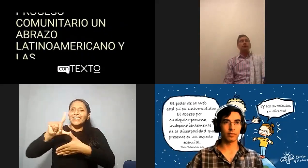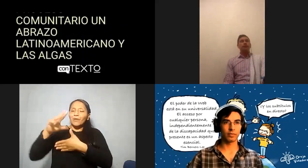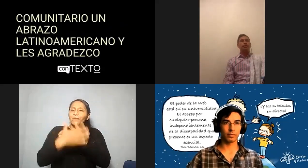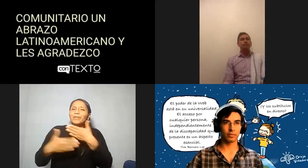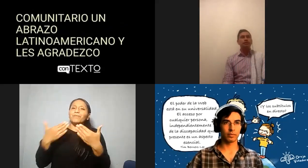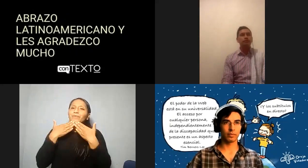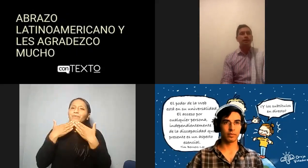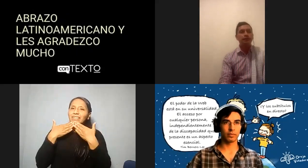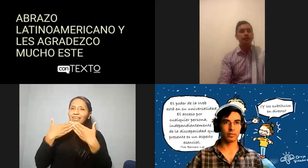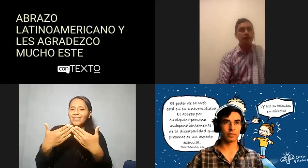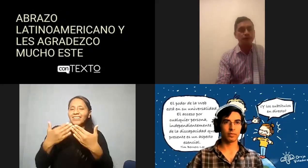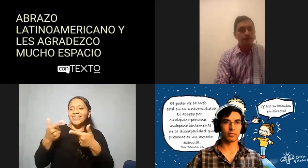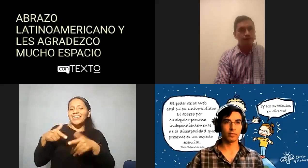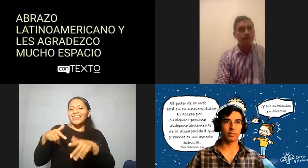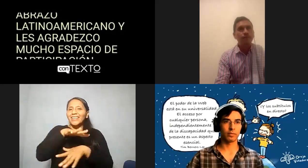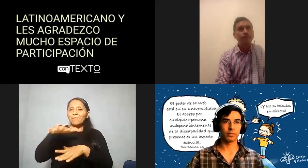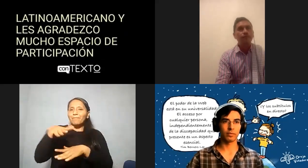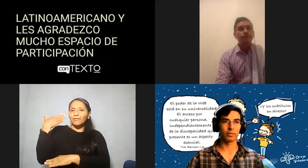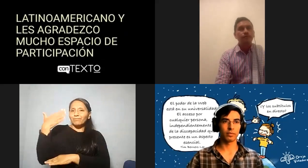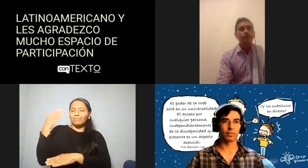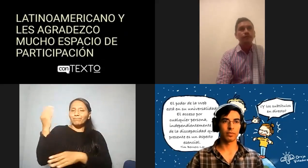mucho este espacio de participación.